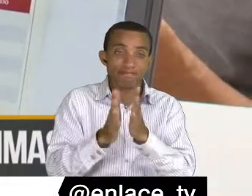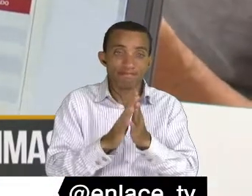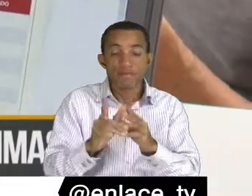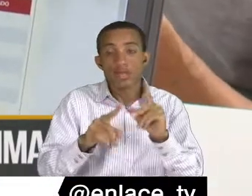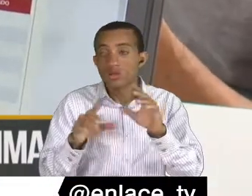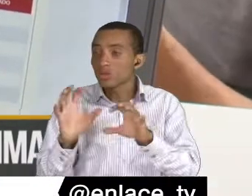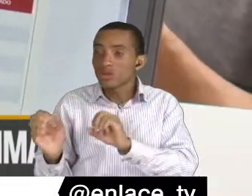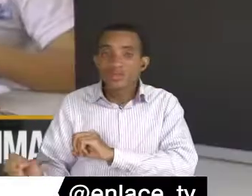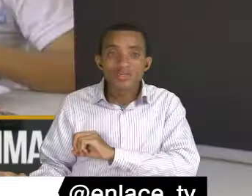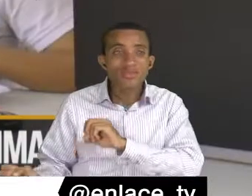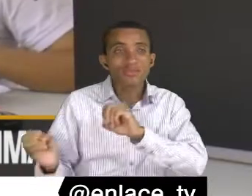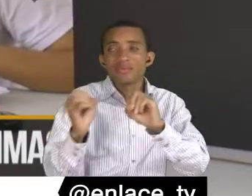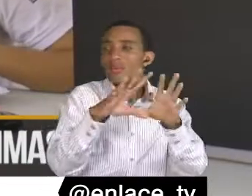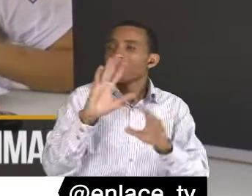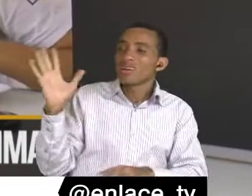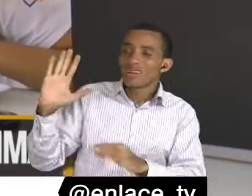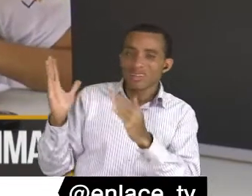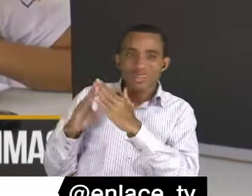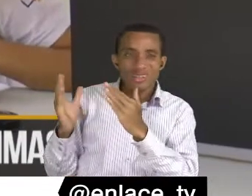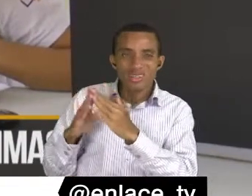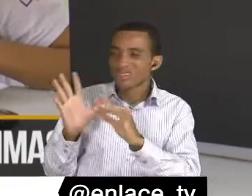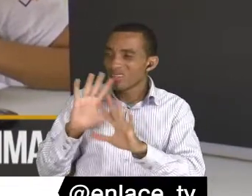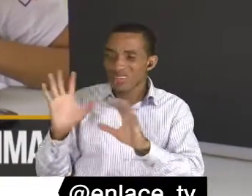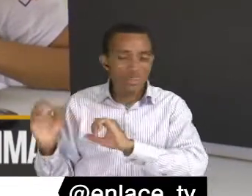desplazamiento van a poder contar con una representación